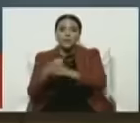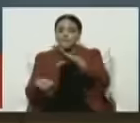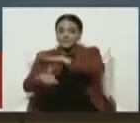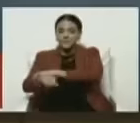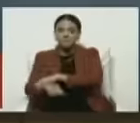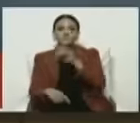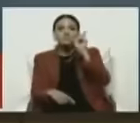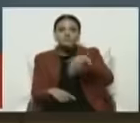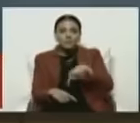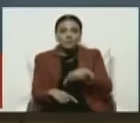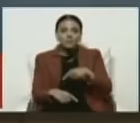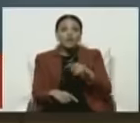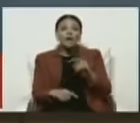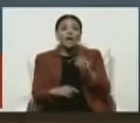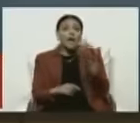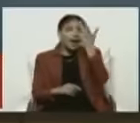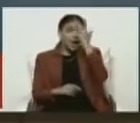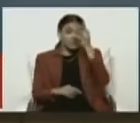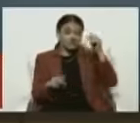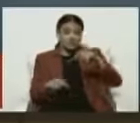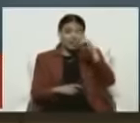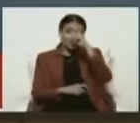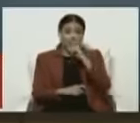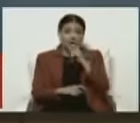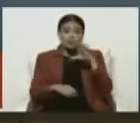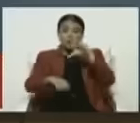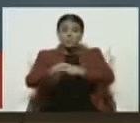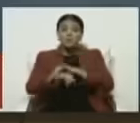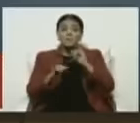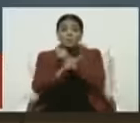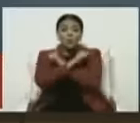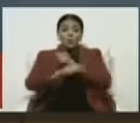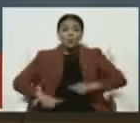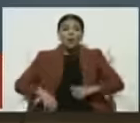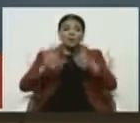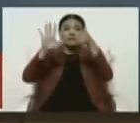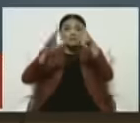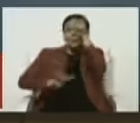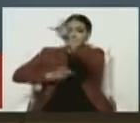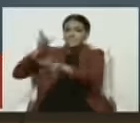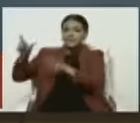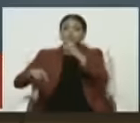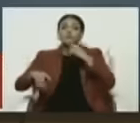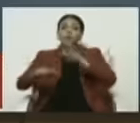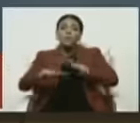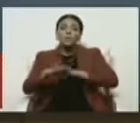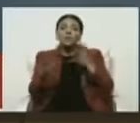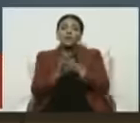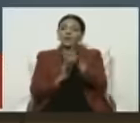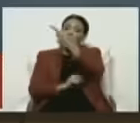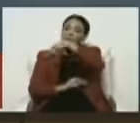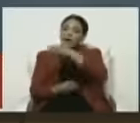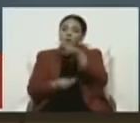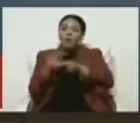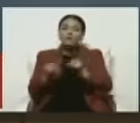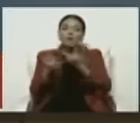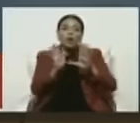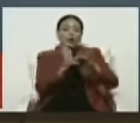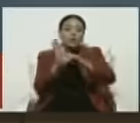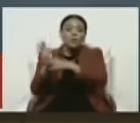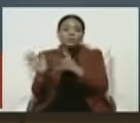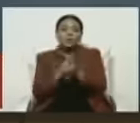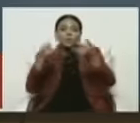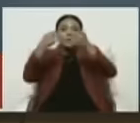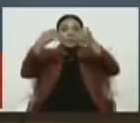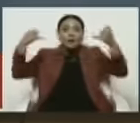año, fueron detenidos por la Guardia Nacional Bolivariana 6 personas que se habían sustraído 16 tramos de guaya